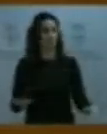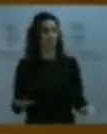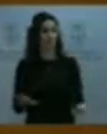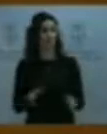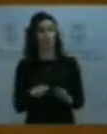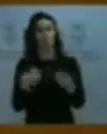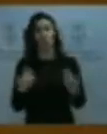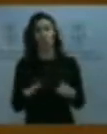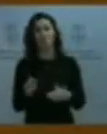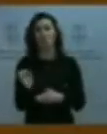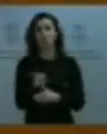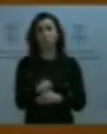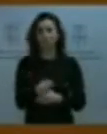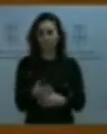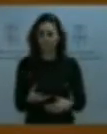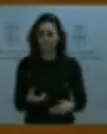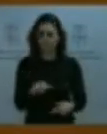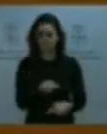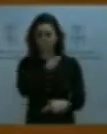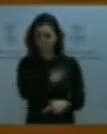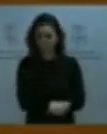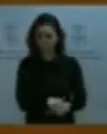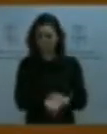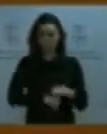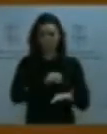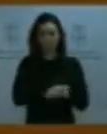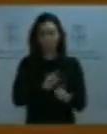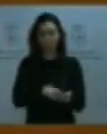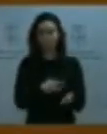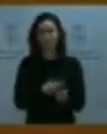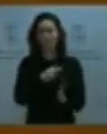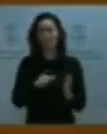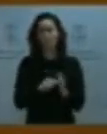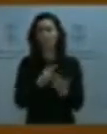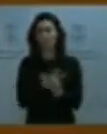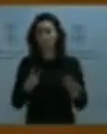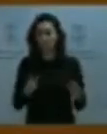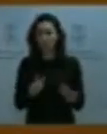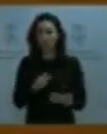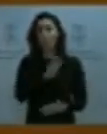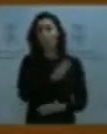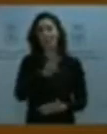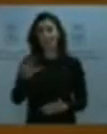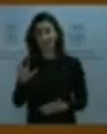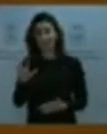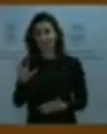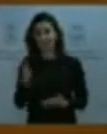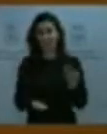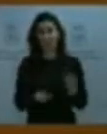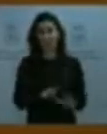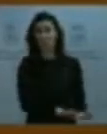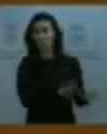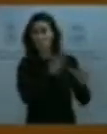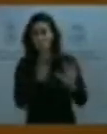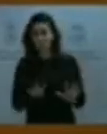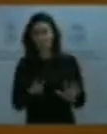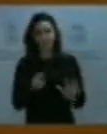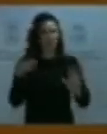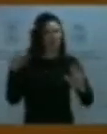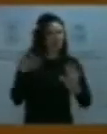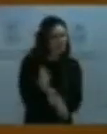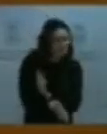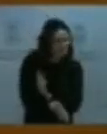en el plan del año 2017, se lo he dicho, 45-9. ¿Eso es cumplimiento del plan? Pero le pregunto más.